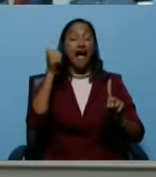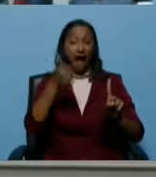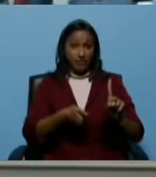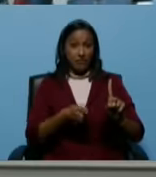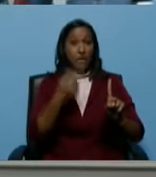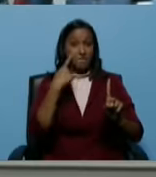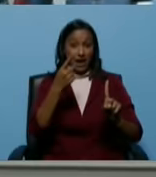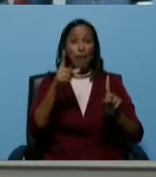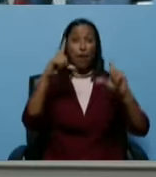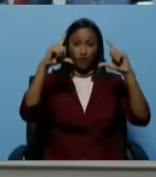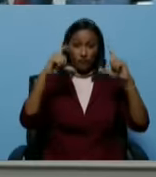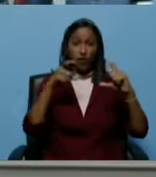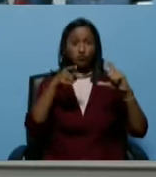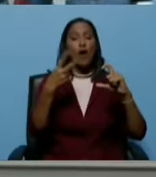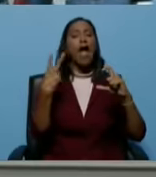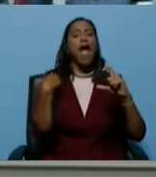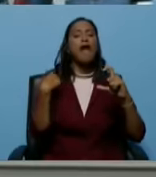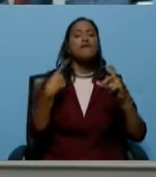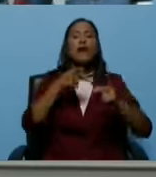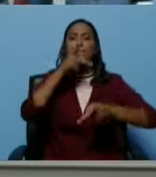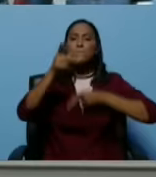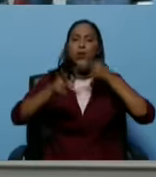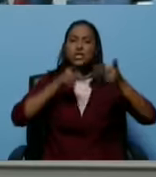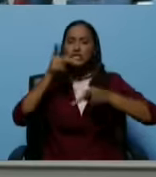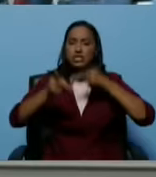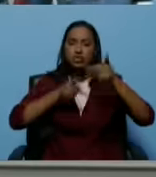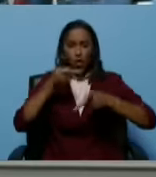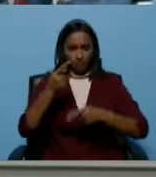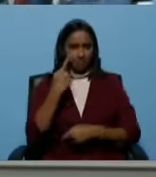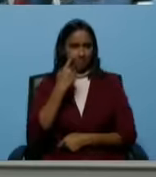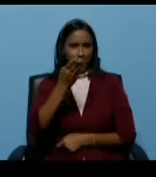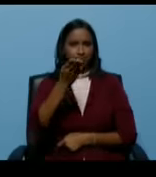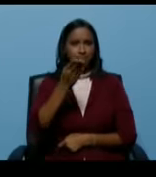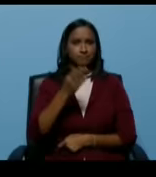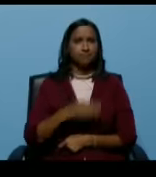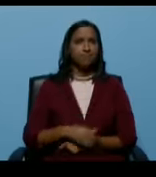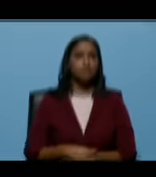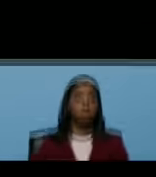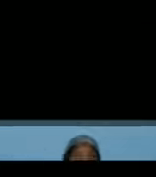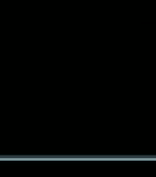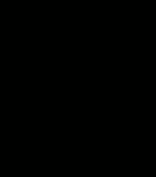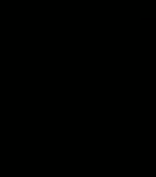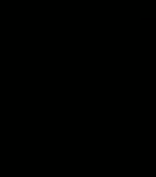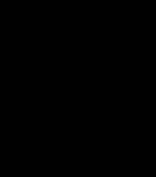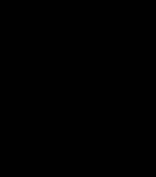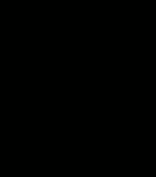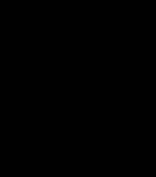políticos, sus directos y directos jefes políticos, de este Gilbert Caro.